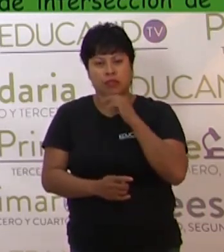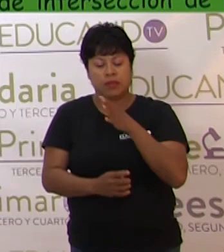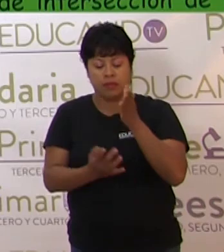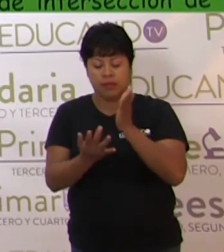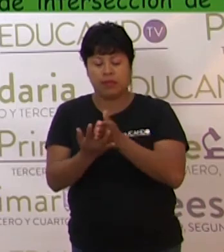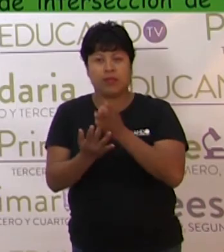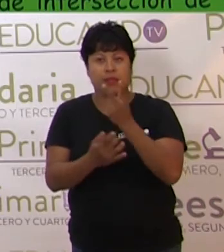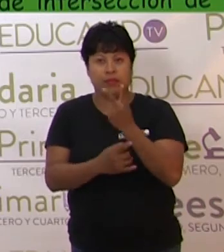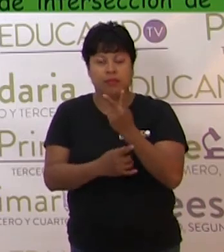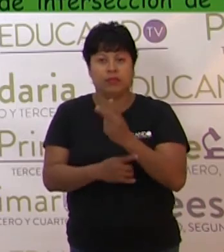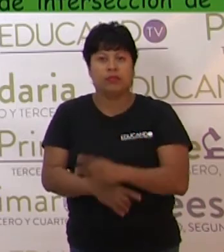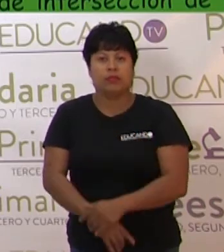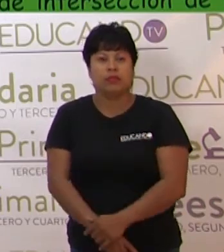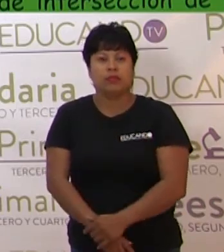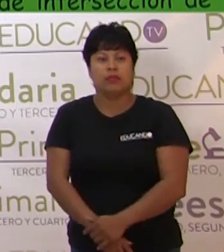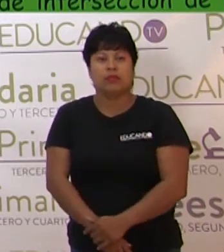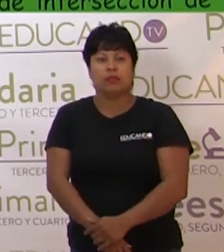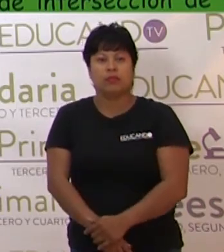en